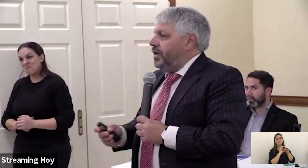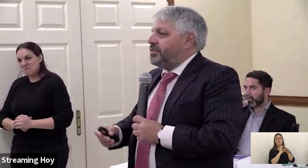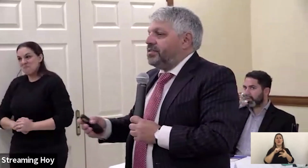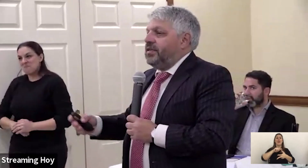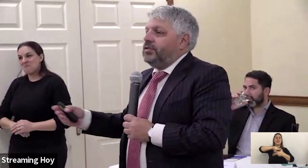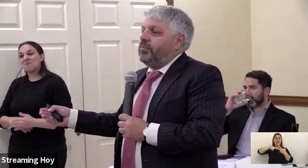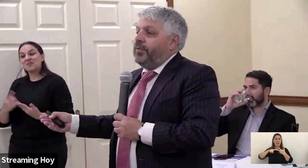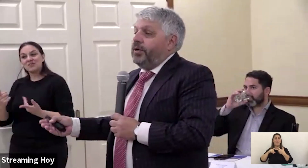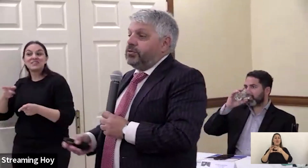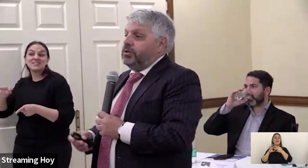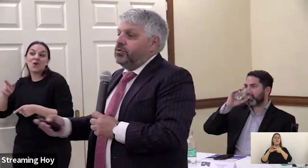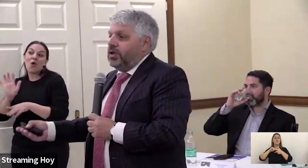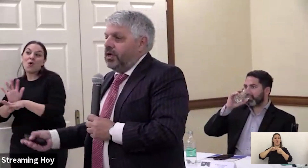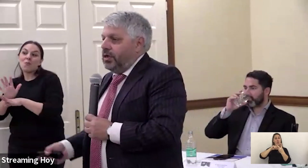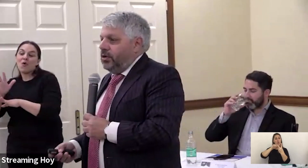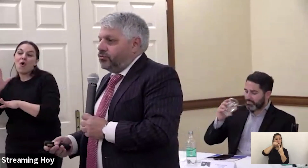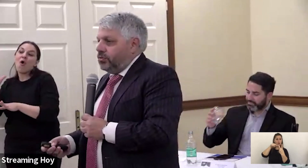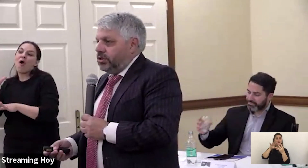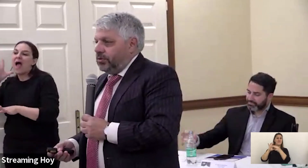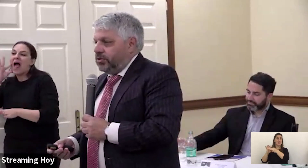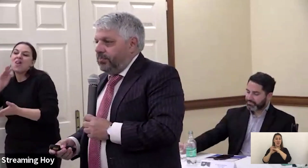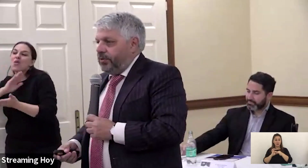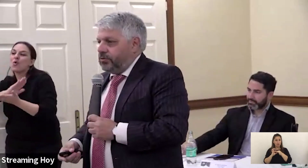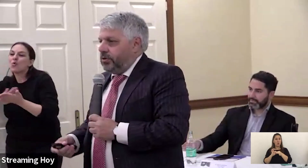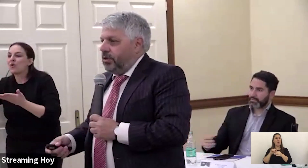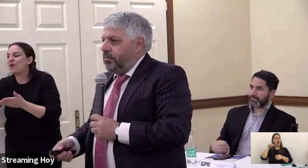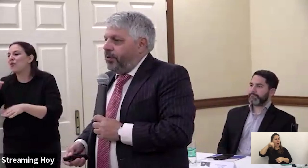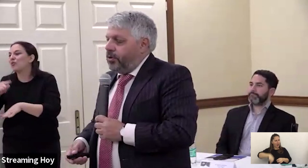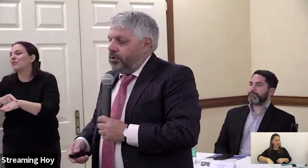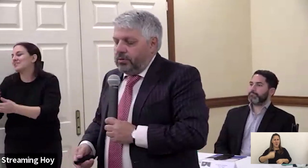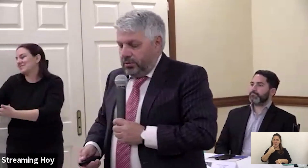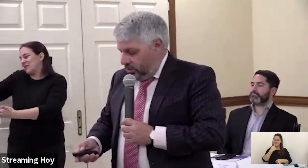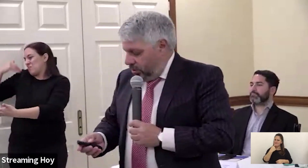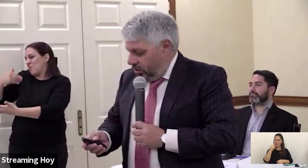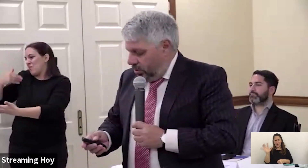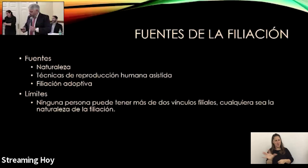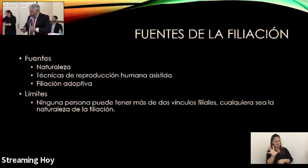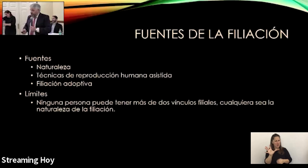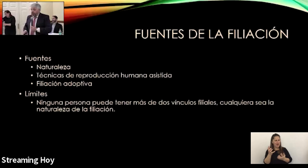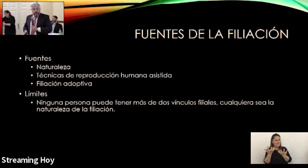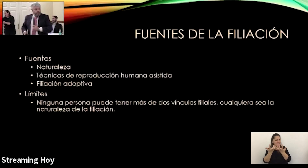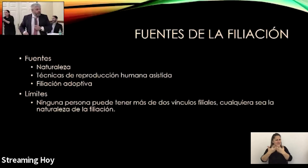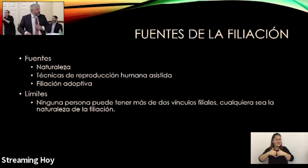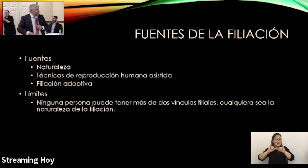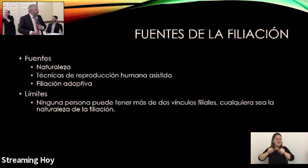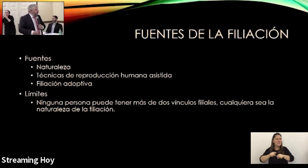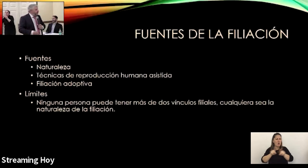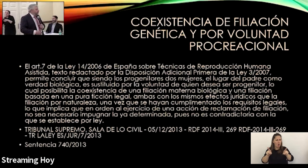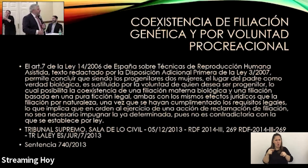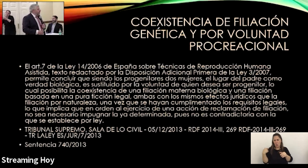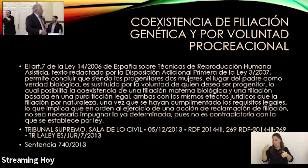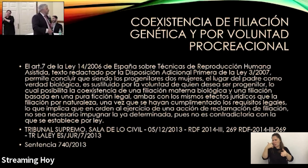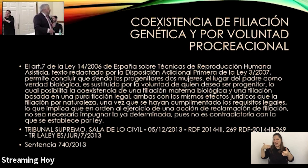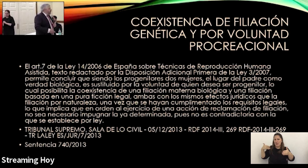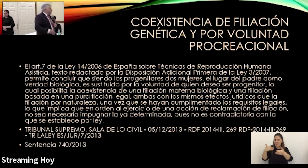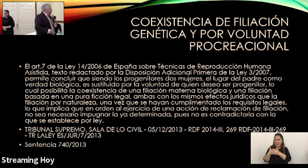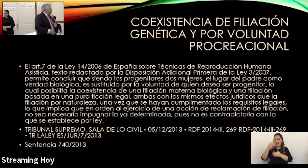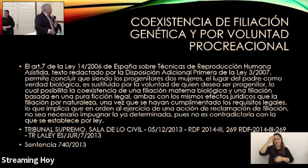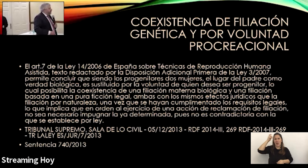la doble filiación, está siendo puesto en duda en los últimos tiempos por nuestra